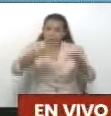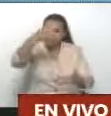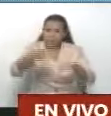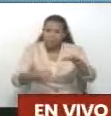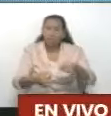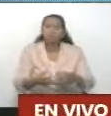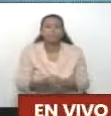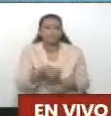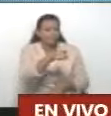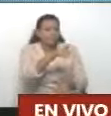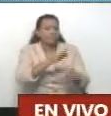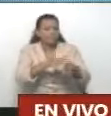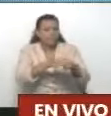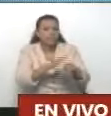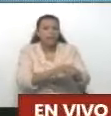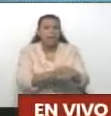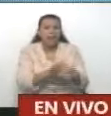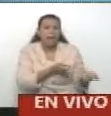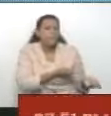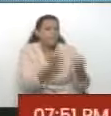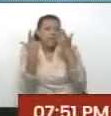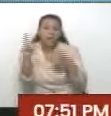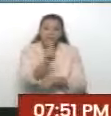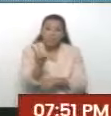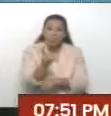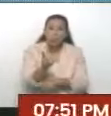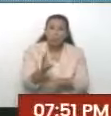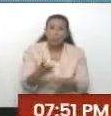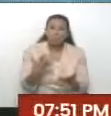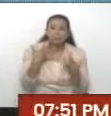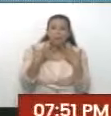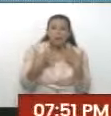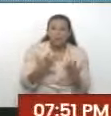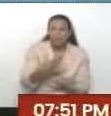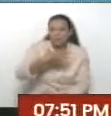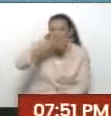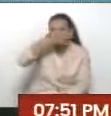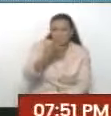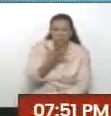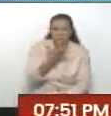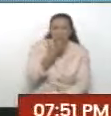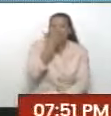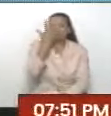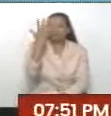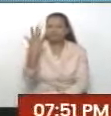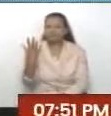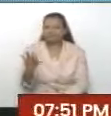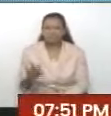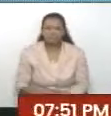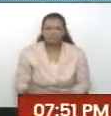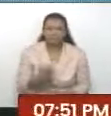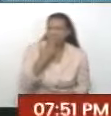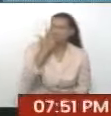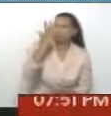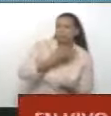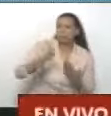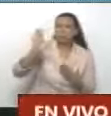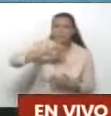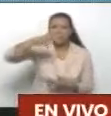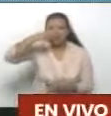Él dijo, la migración venezolana es una peste, dijo Julio Borges, criminal. Y empezó